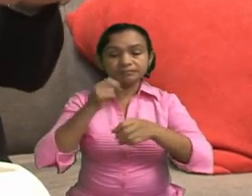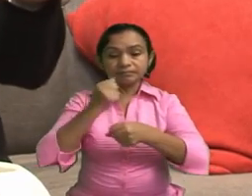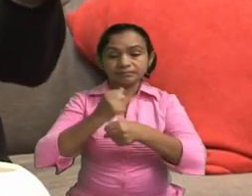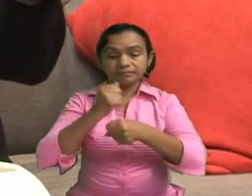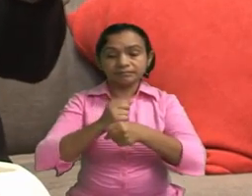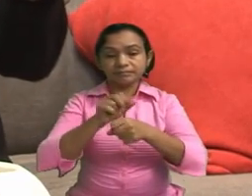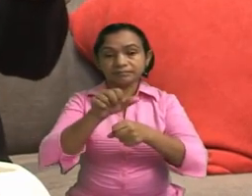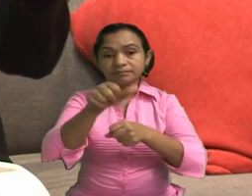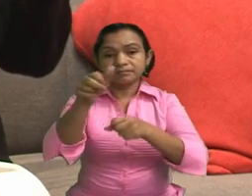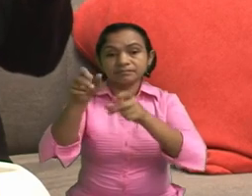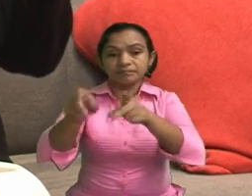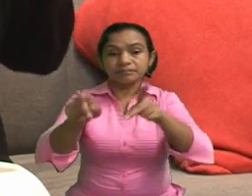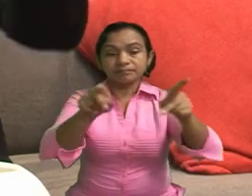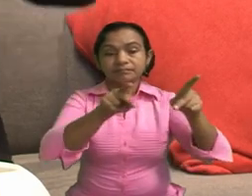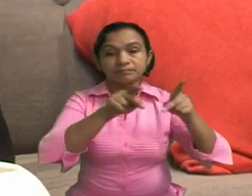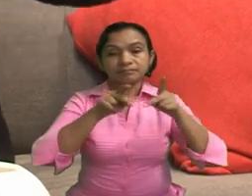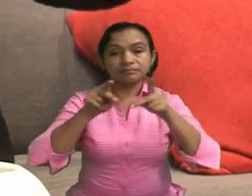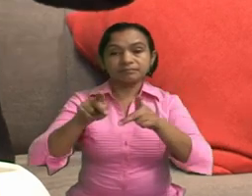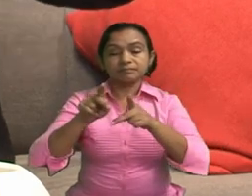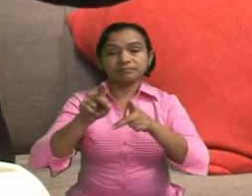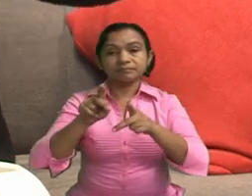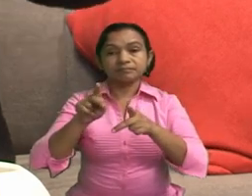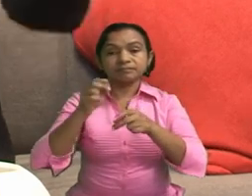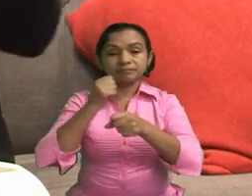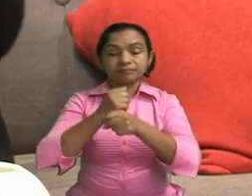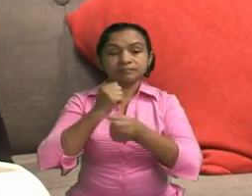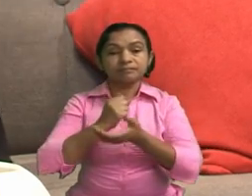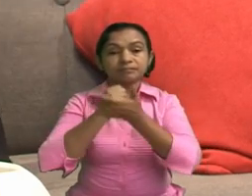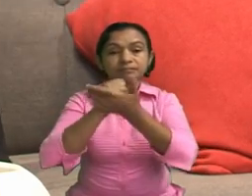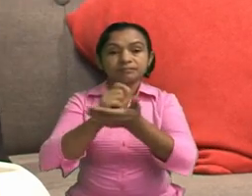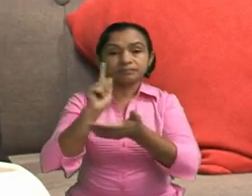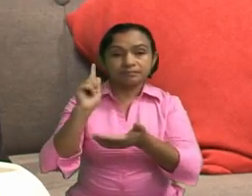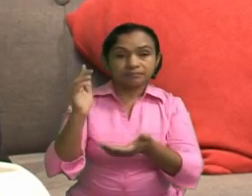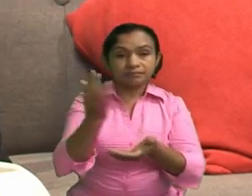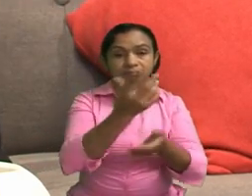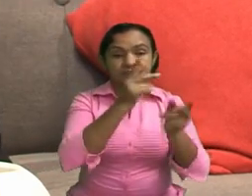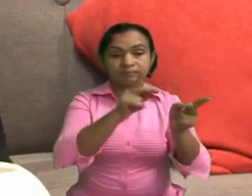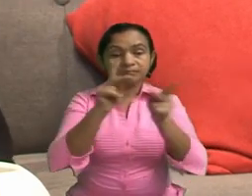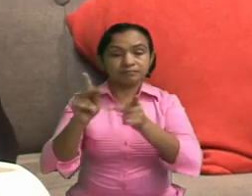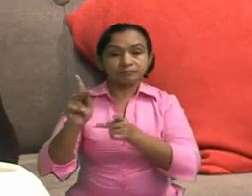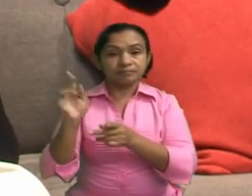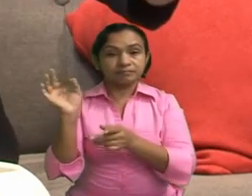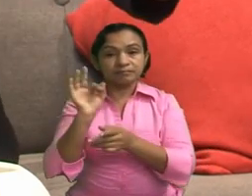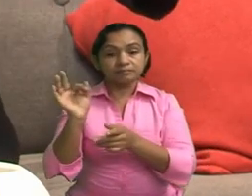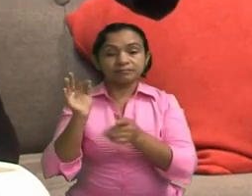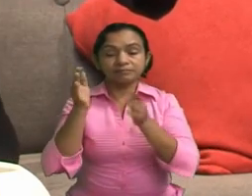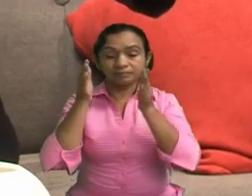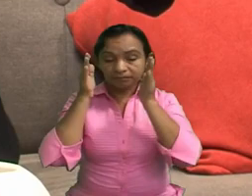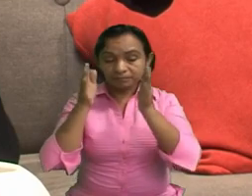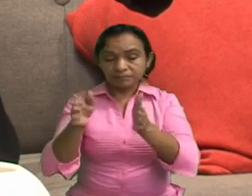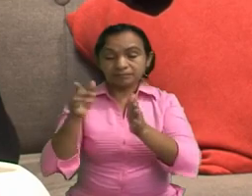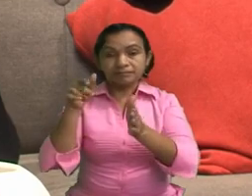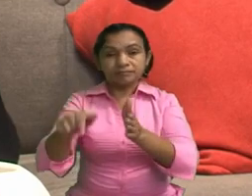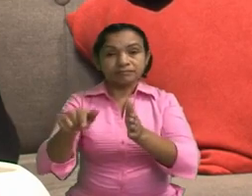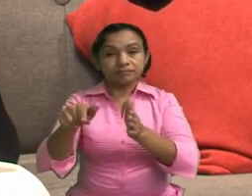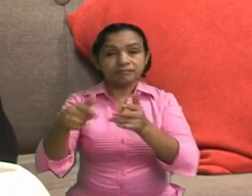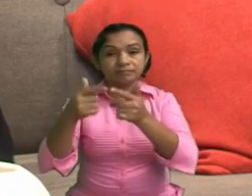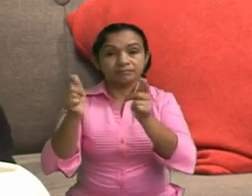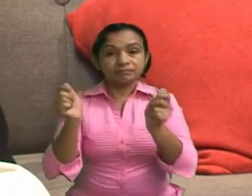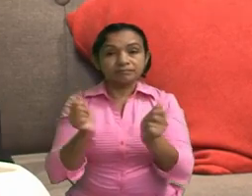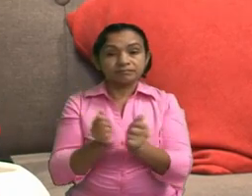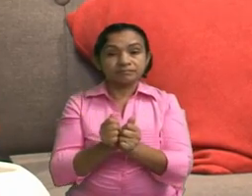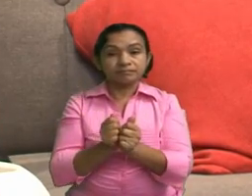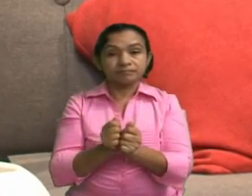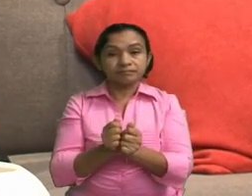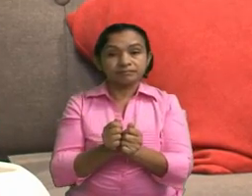comunidades. Y sí. por nuestras comunidades. Así Entonces, es. Este primer mecanismo es directo para ellas. ¿Ya? Y